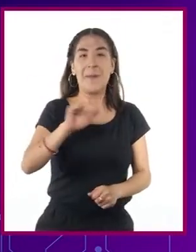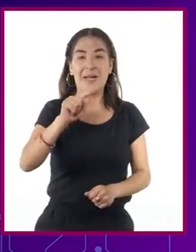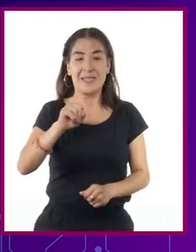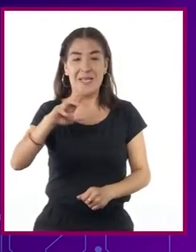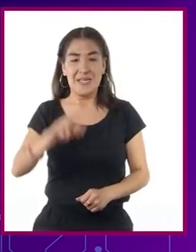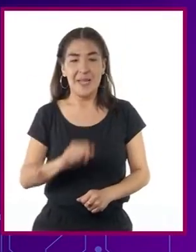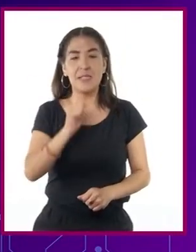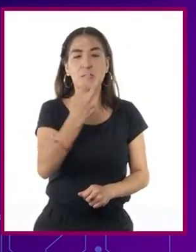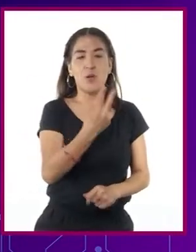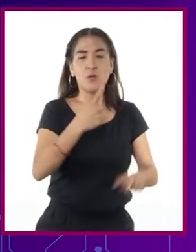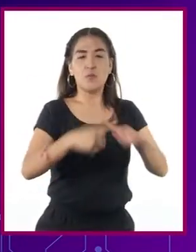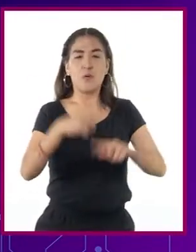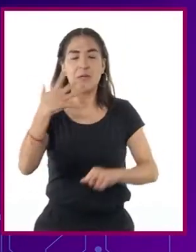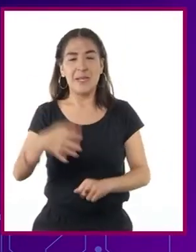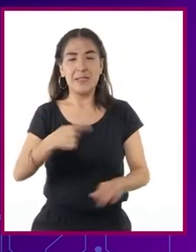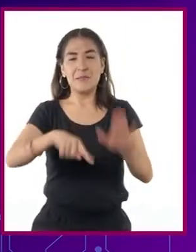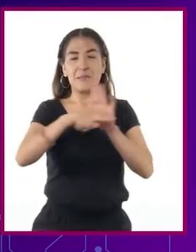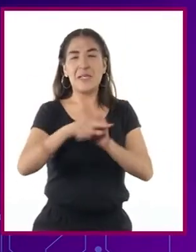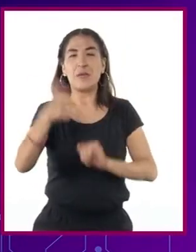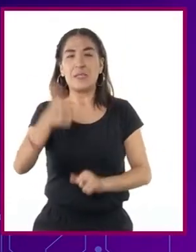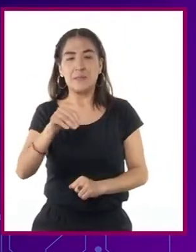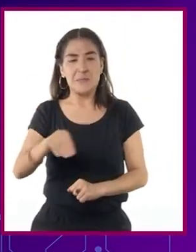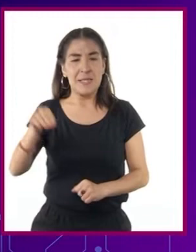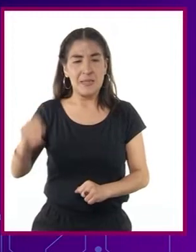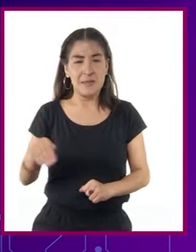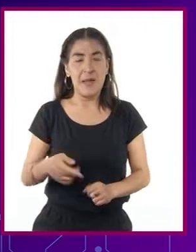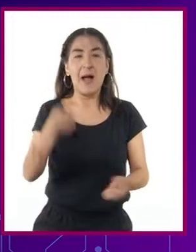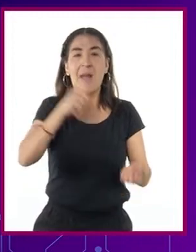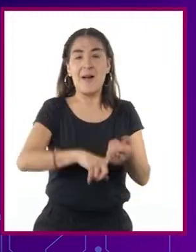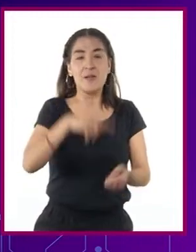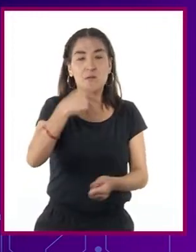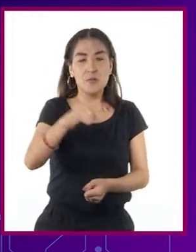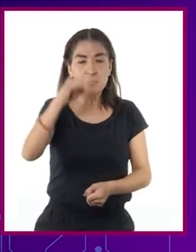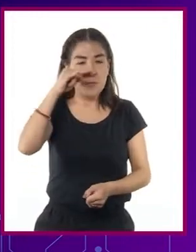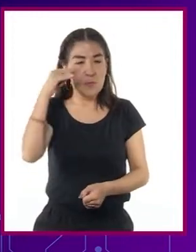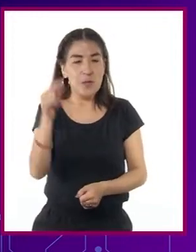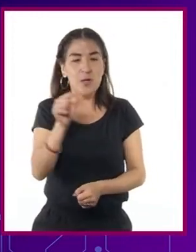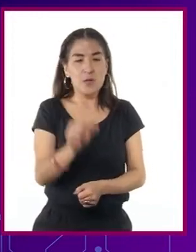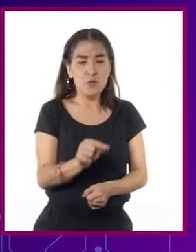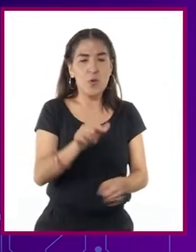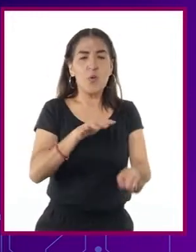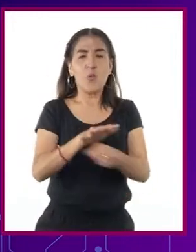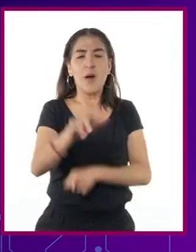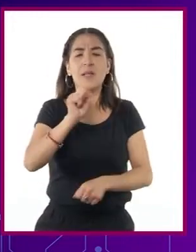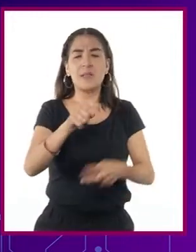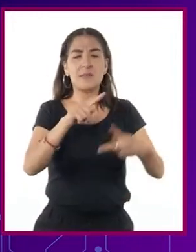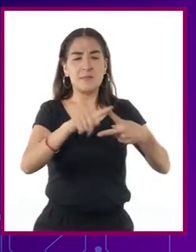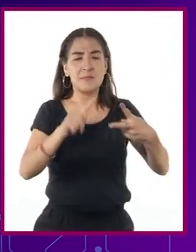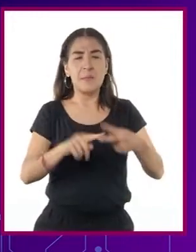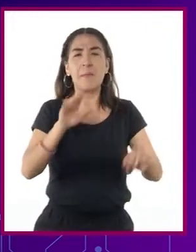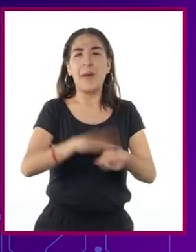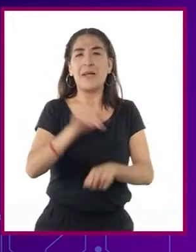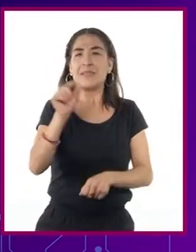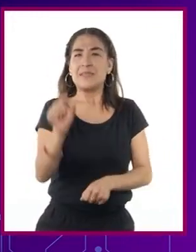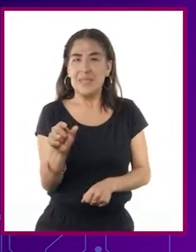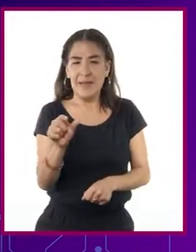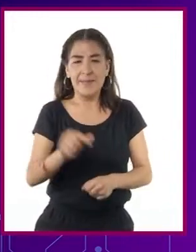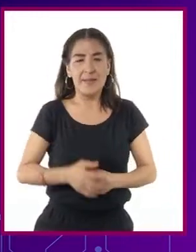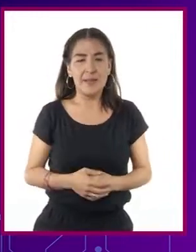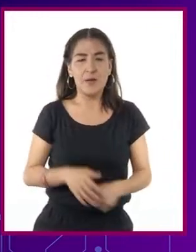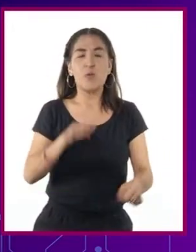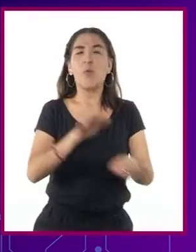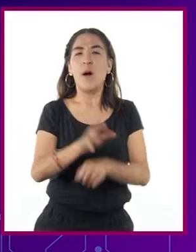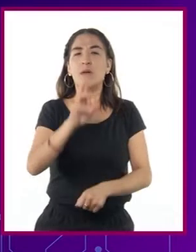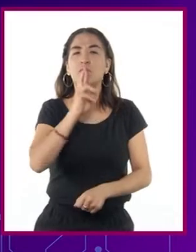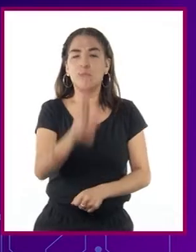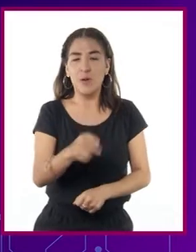menos 6 milímetros. Dados los tamaños del virus y la bacteria, ¿cuál de ellos es más grande? ¿Qué exponente le